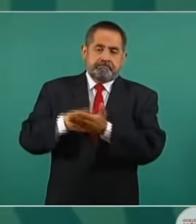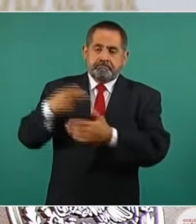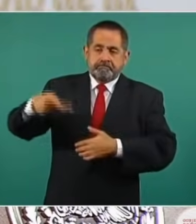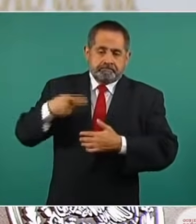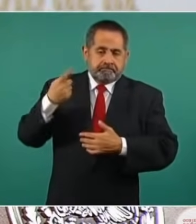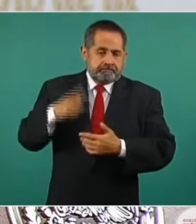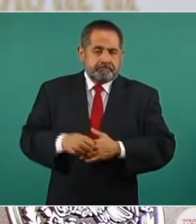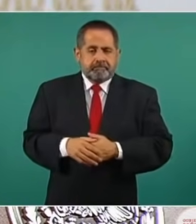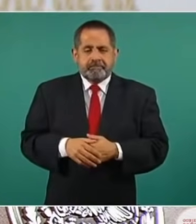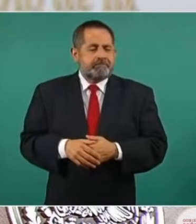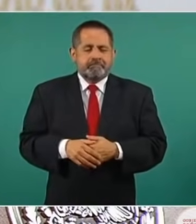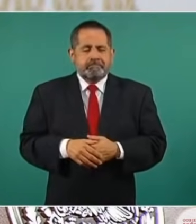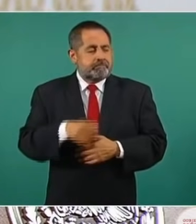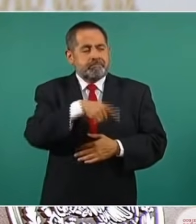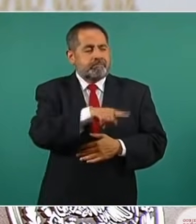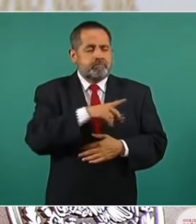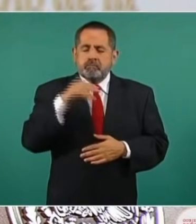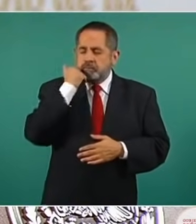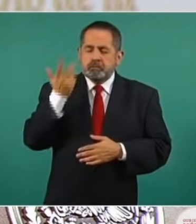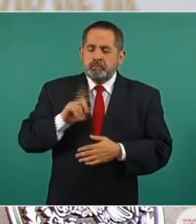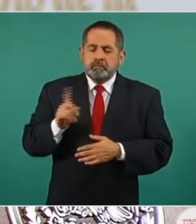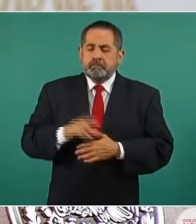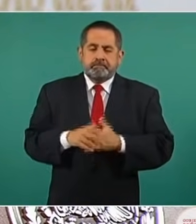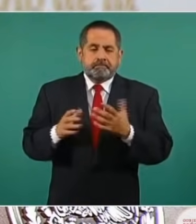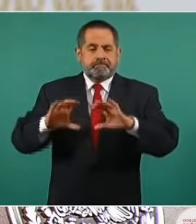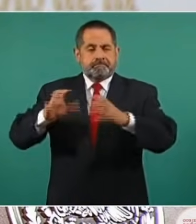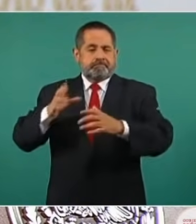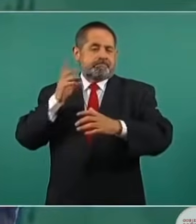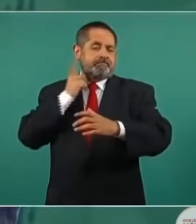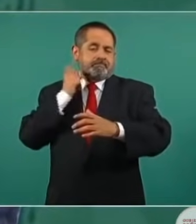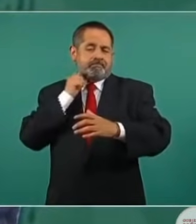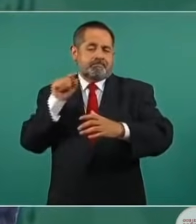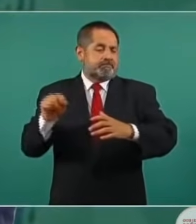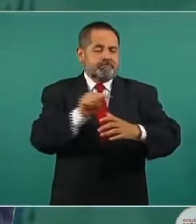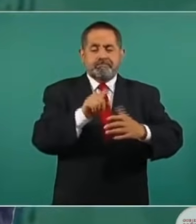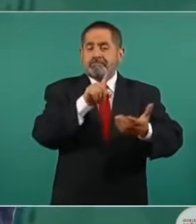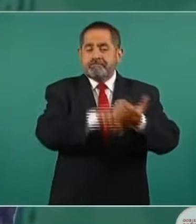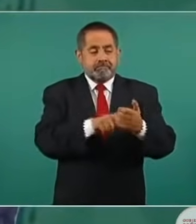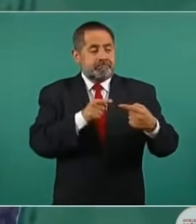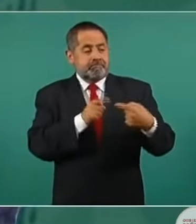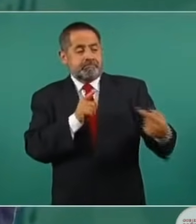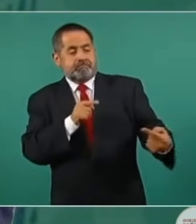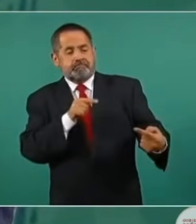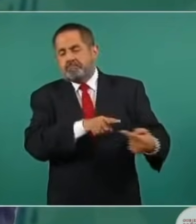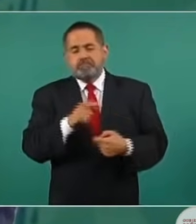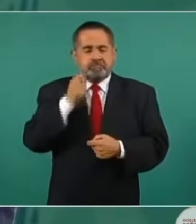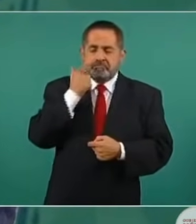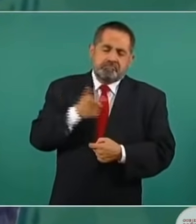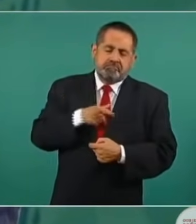Pero no había voluntad en el Congreso, sobre todo de la